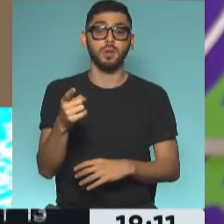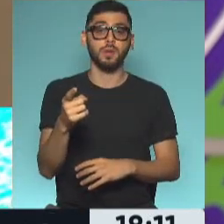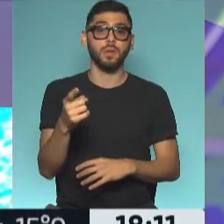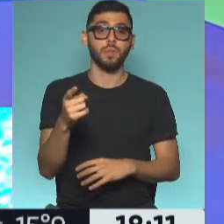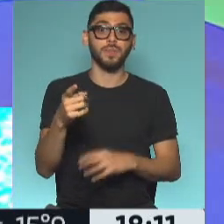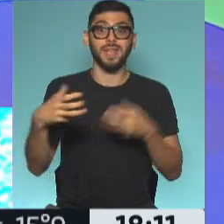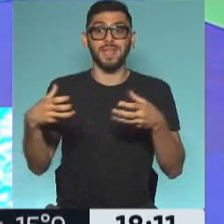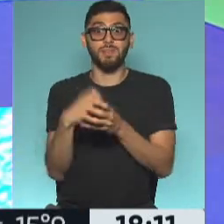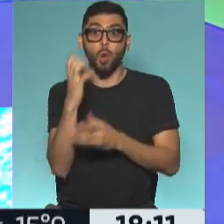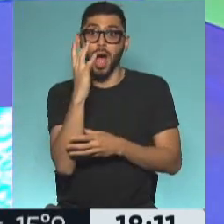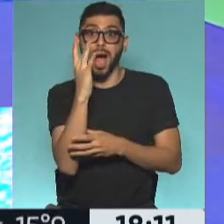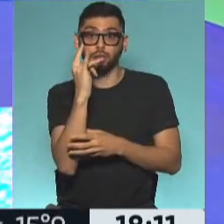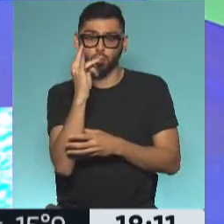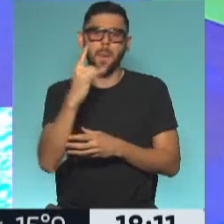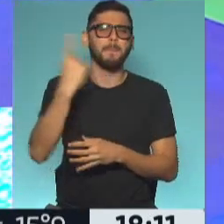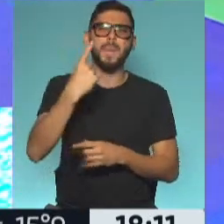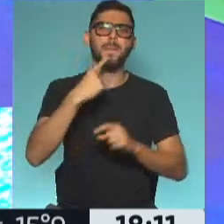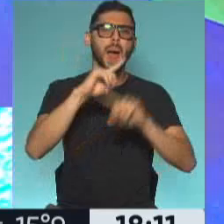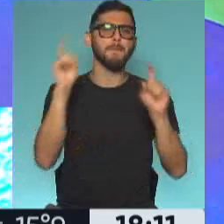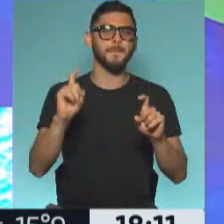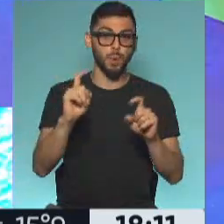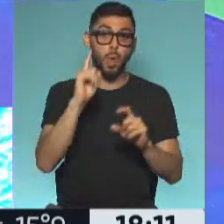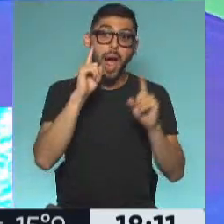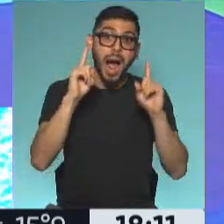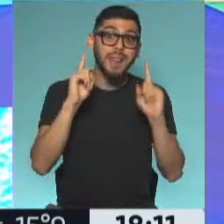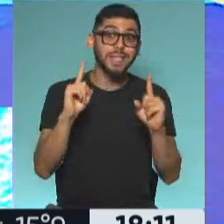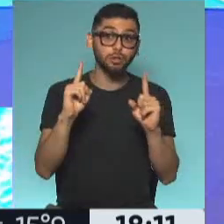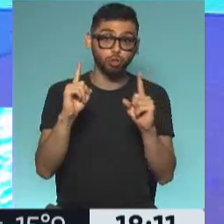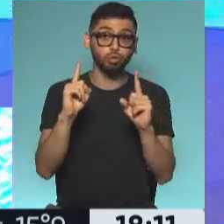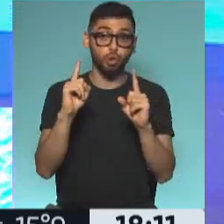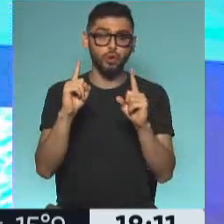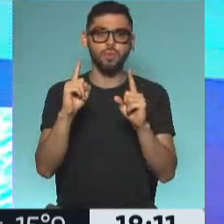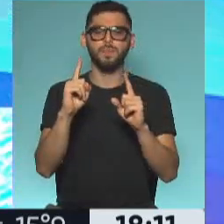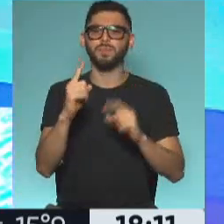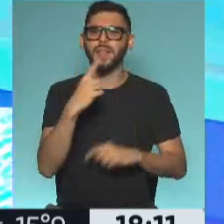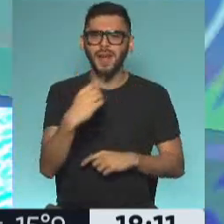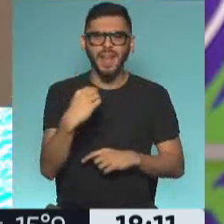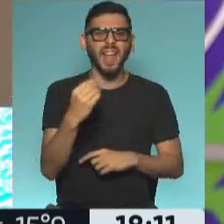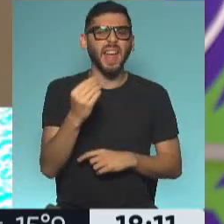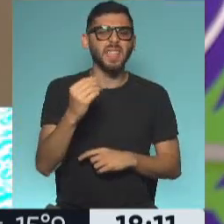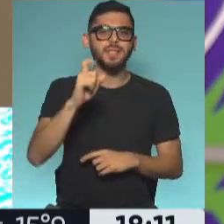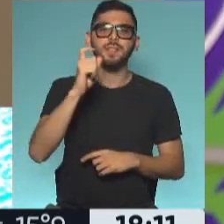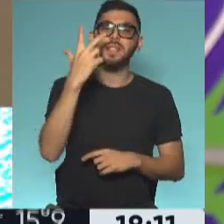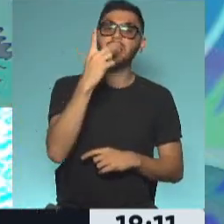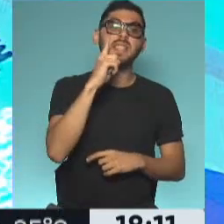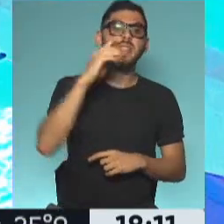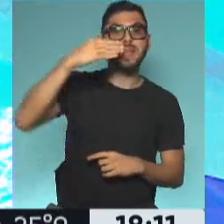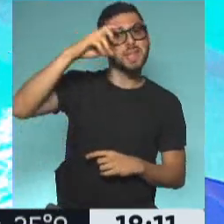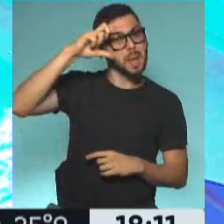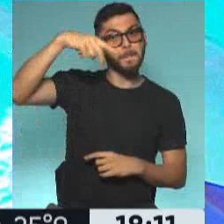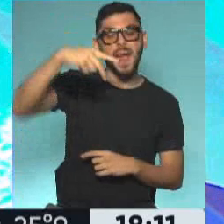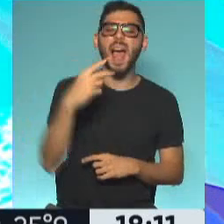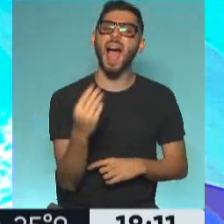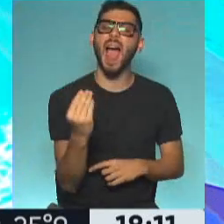equipo de color azul. Primera pregunta. Atención, atención. ¿Qué es el himen?